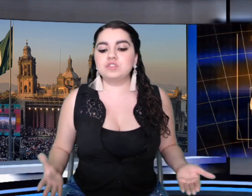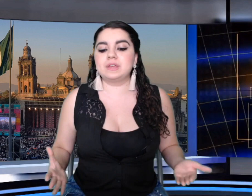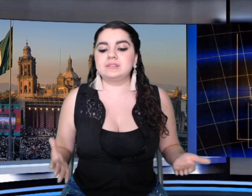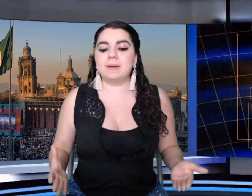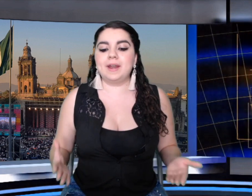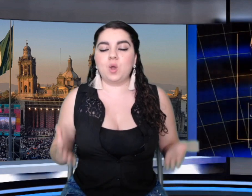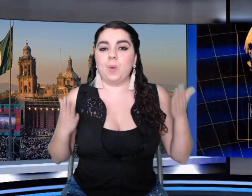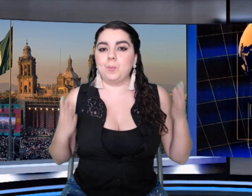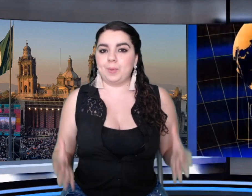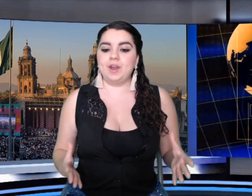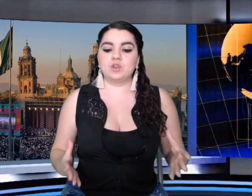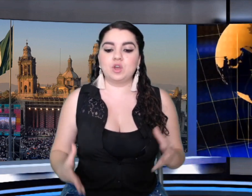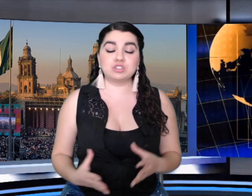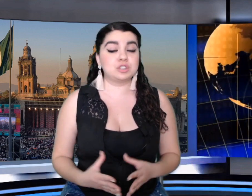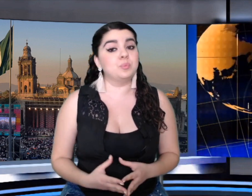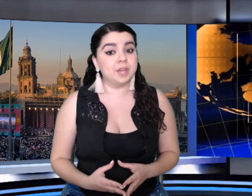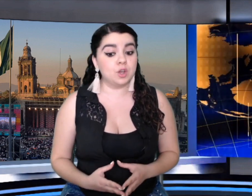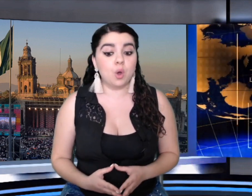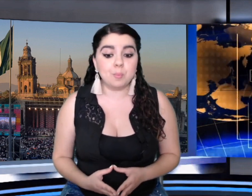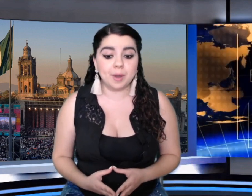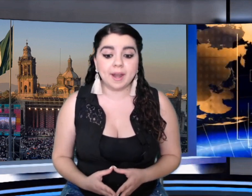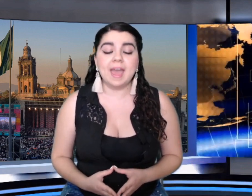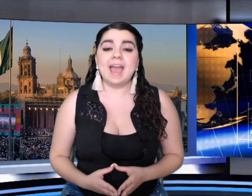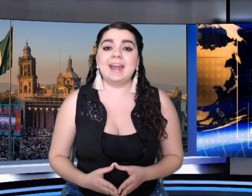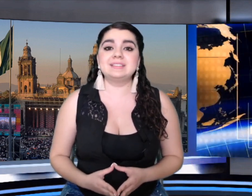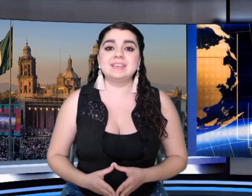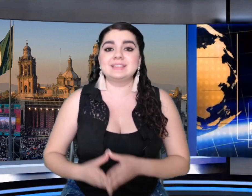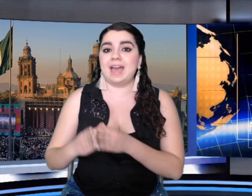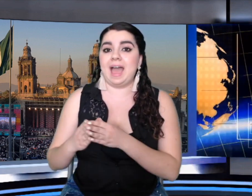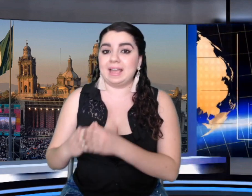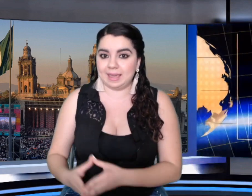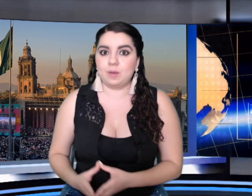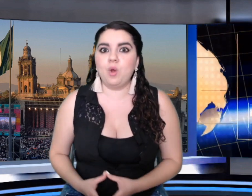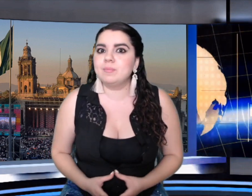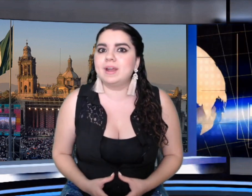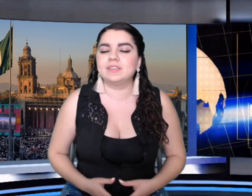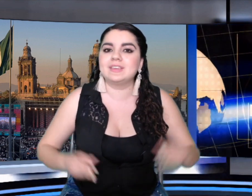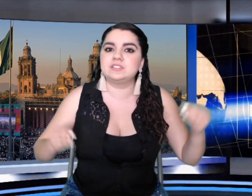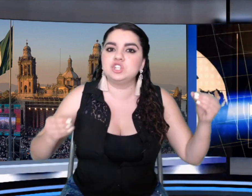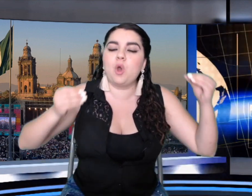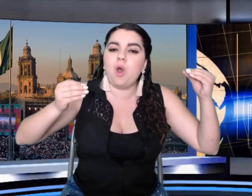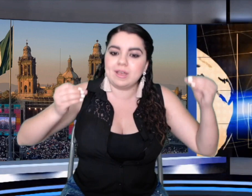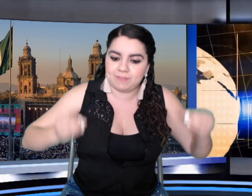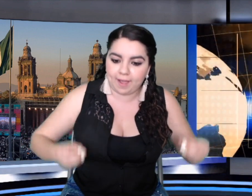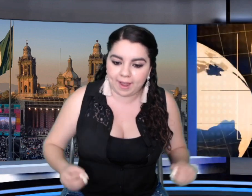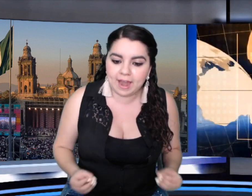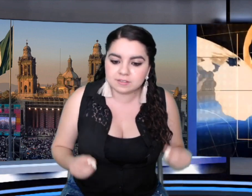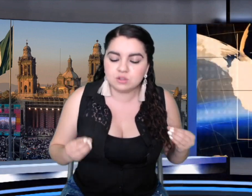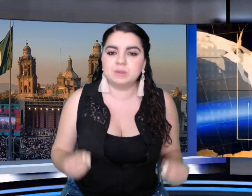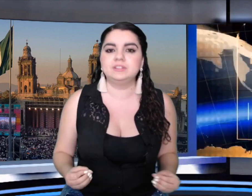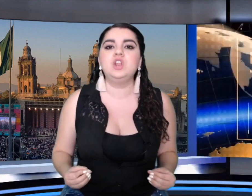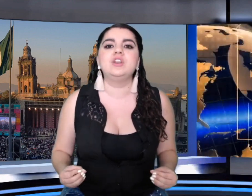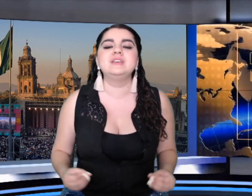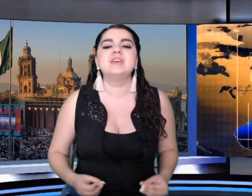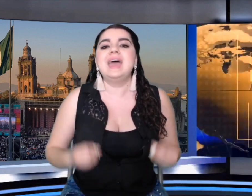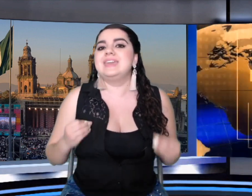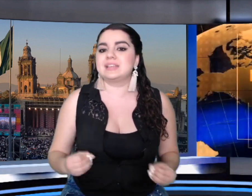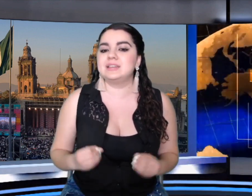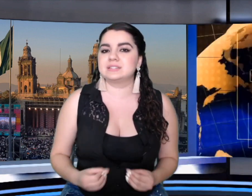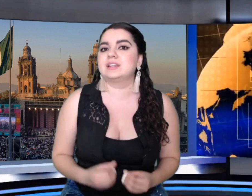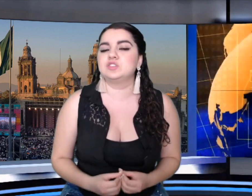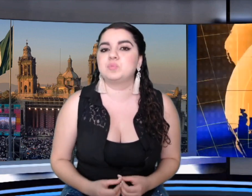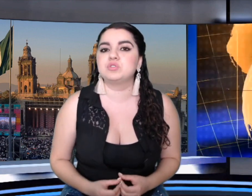qué cosas se van a comprar o qué cosas se pueden comprar gracias a que Walmart decidió fajarse los pantalones